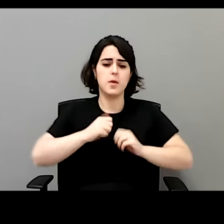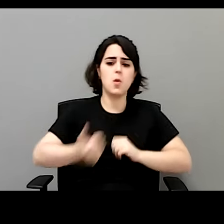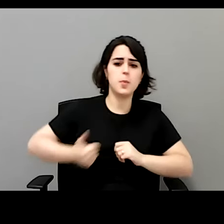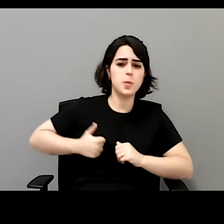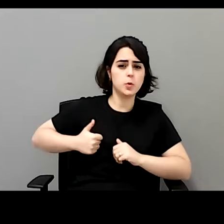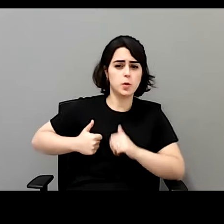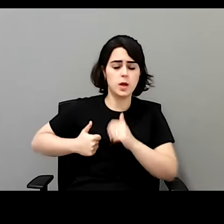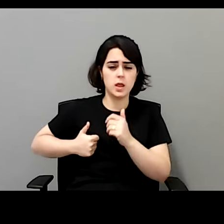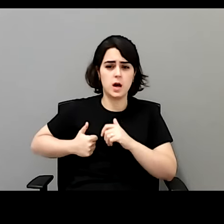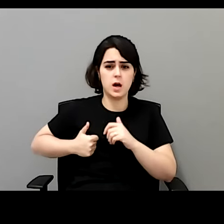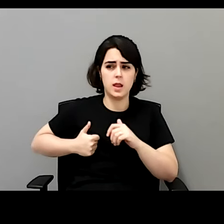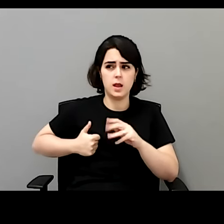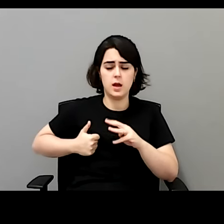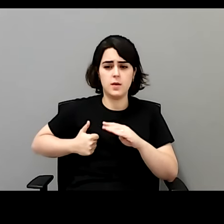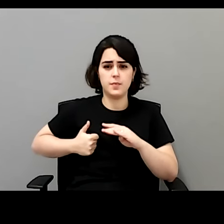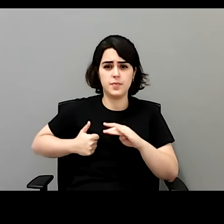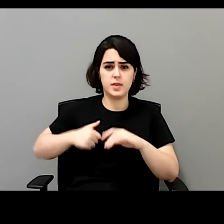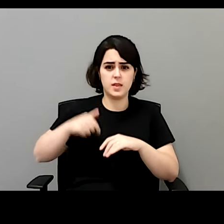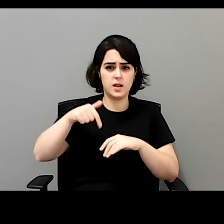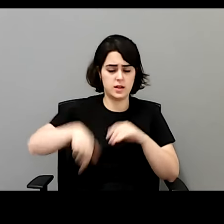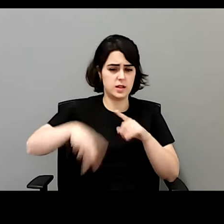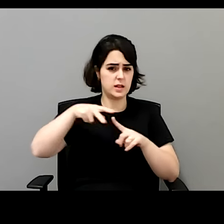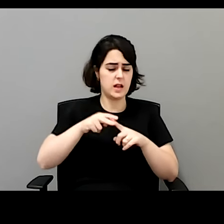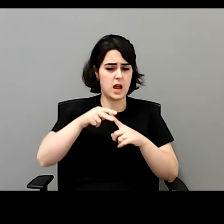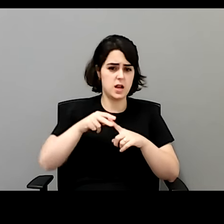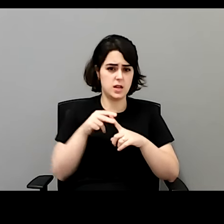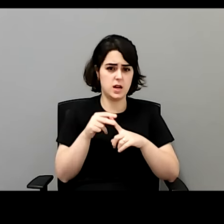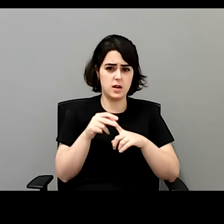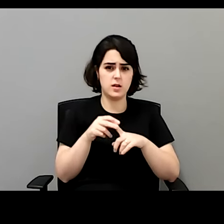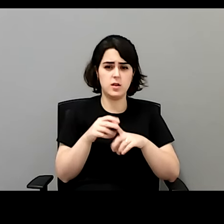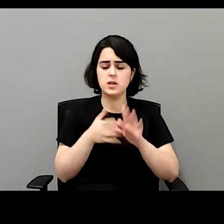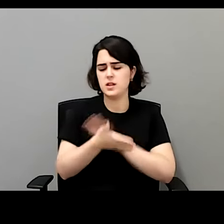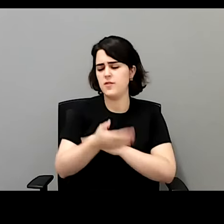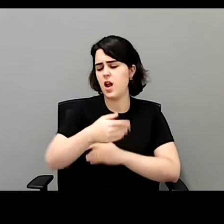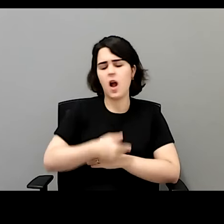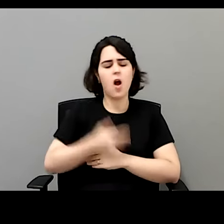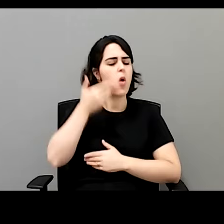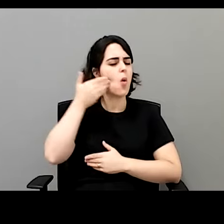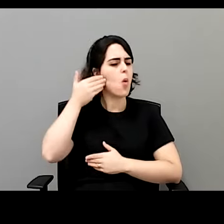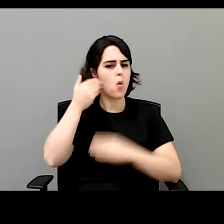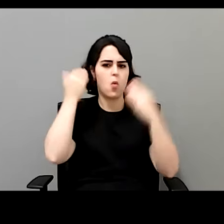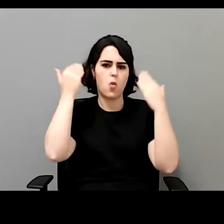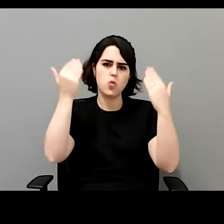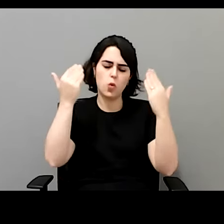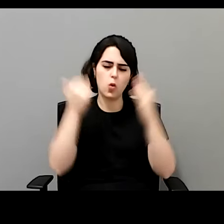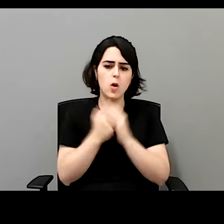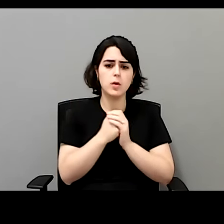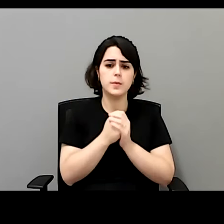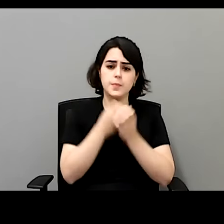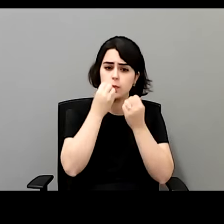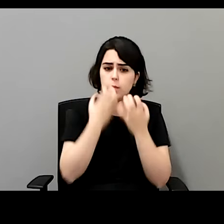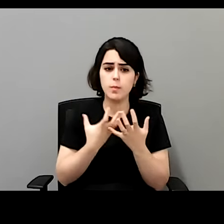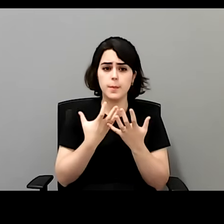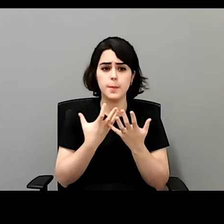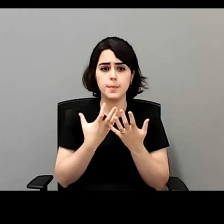compartir esta experiencia. Para mí es todo un honor Y bueno,